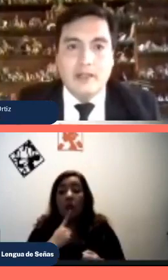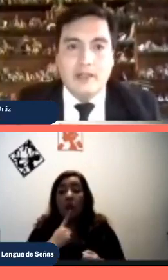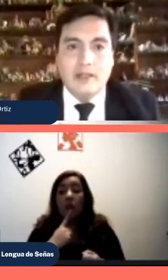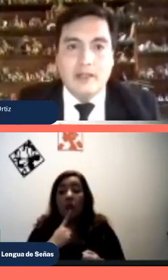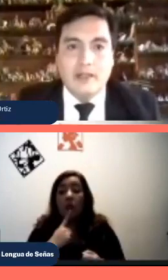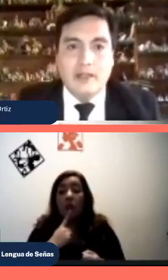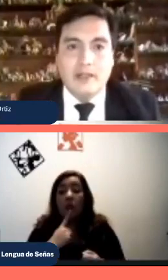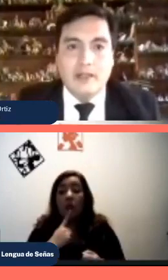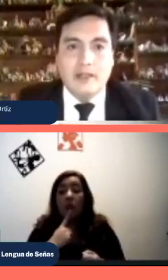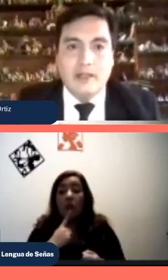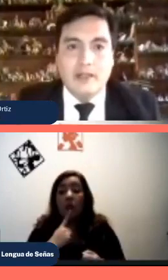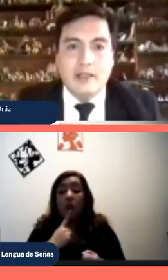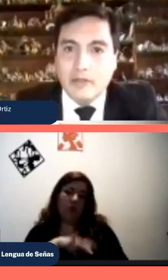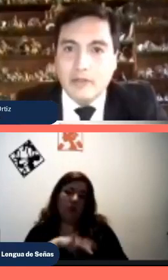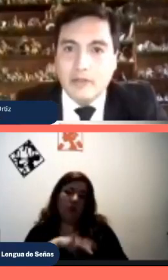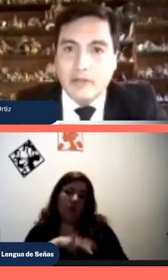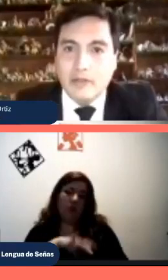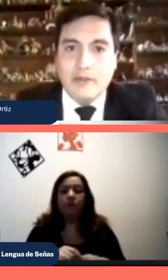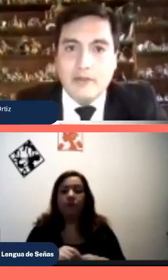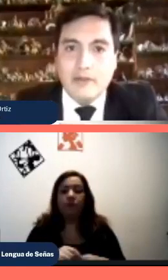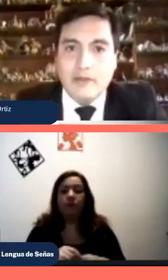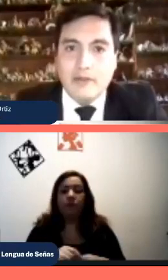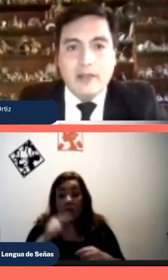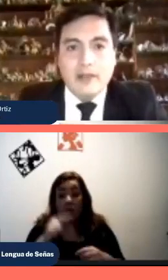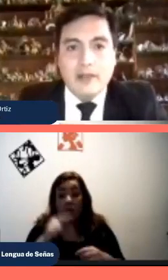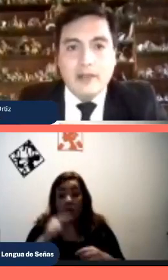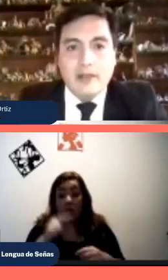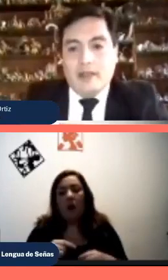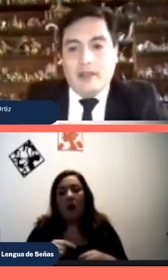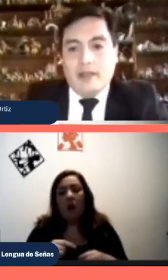al director del área de paleontología, don David Rubilar,